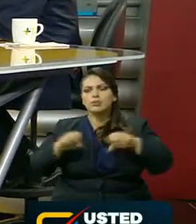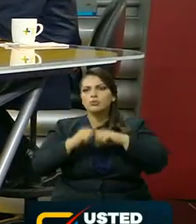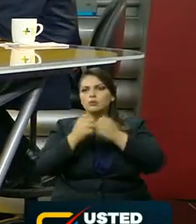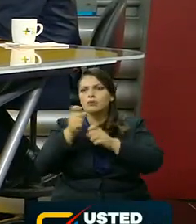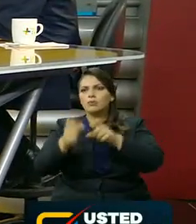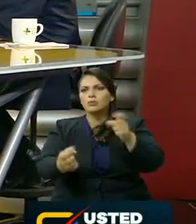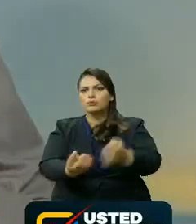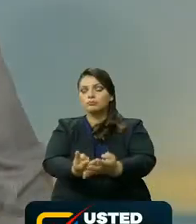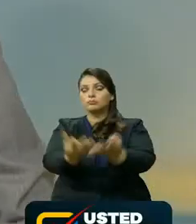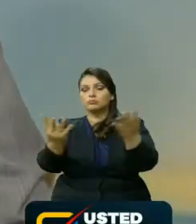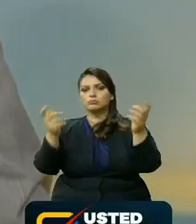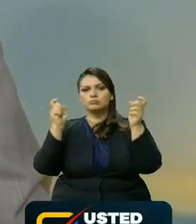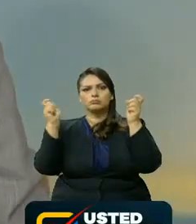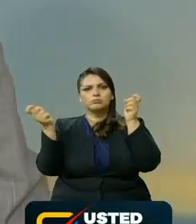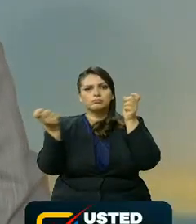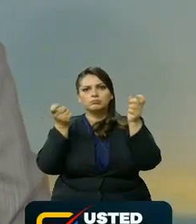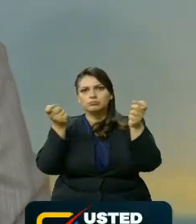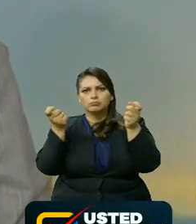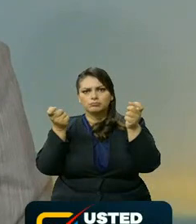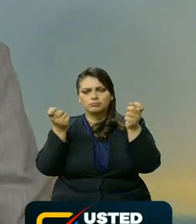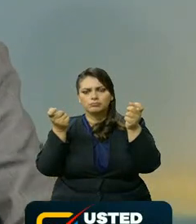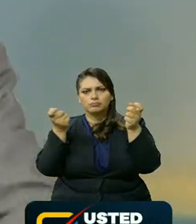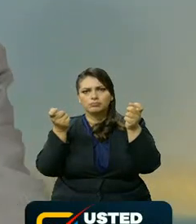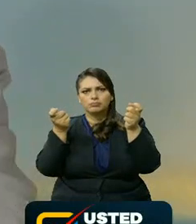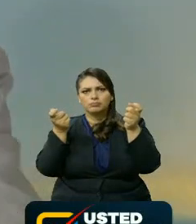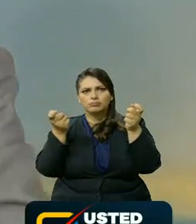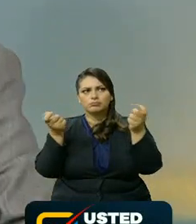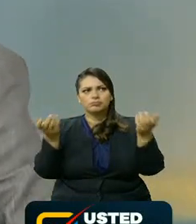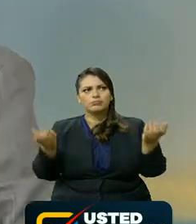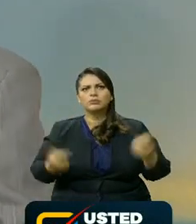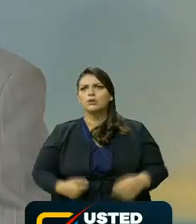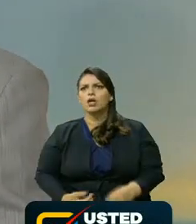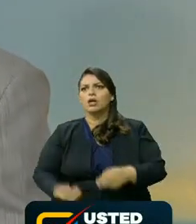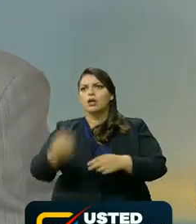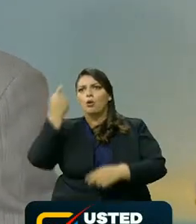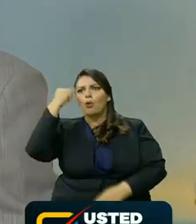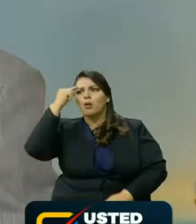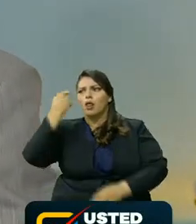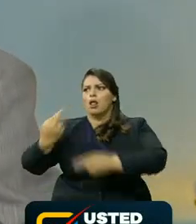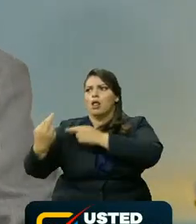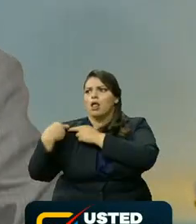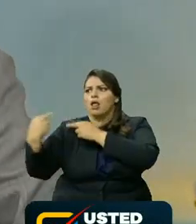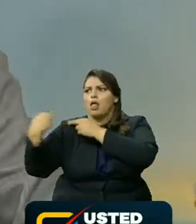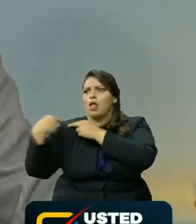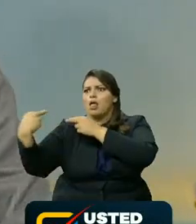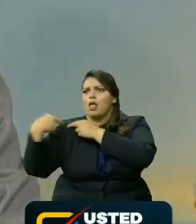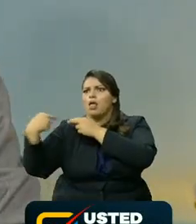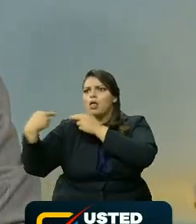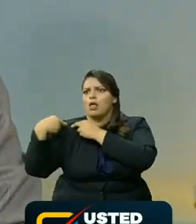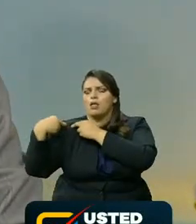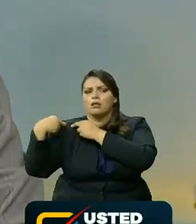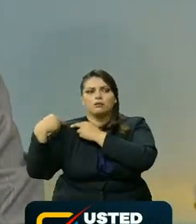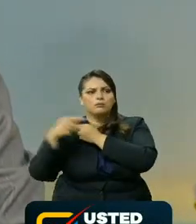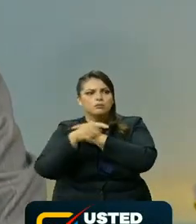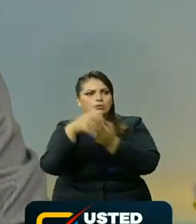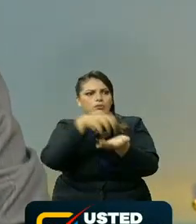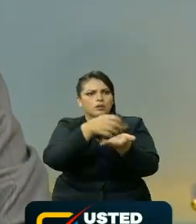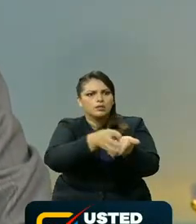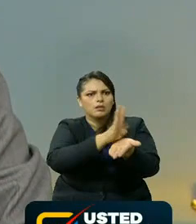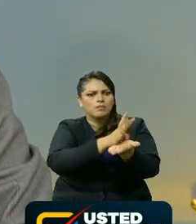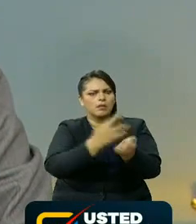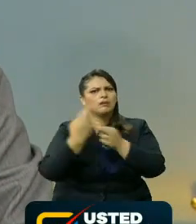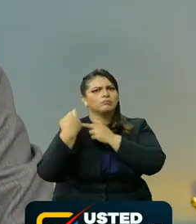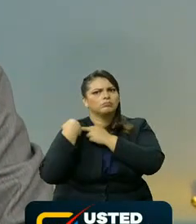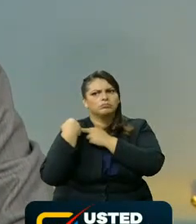gran confusión ideológica que hay en este momento. Cree que el Estado haga todo y los demás no hacen nada. Eso es una